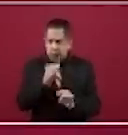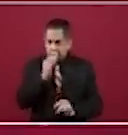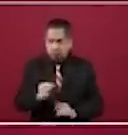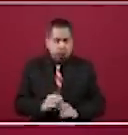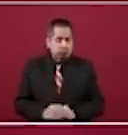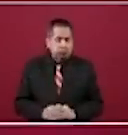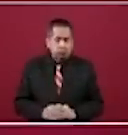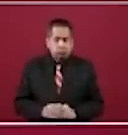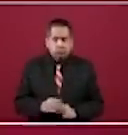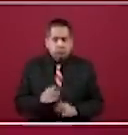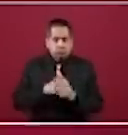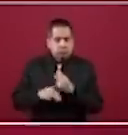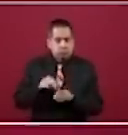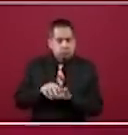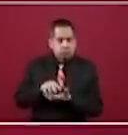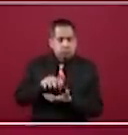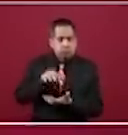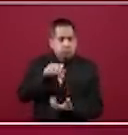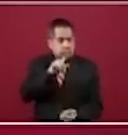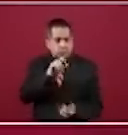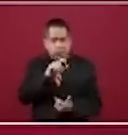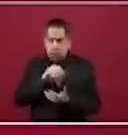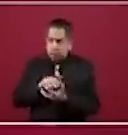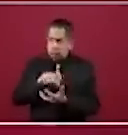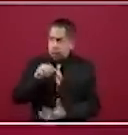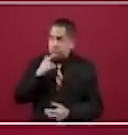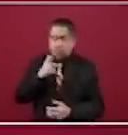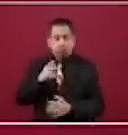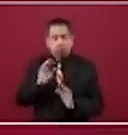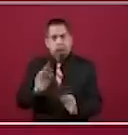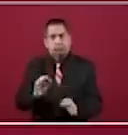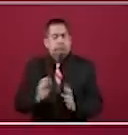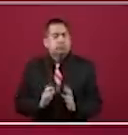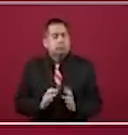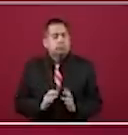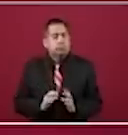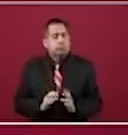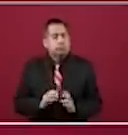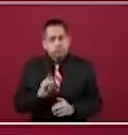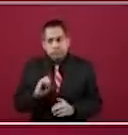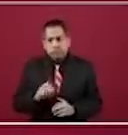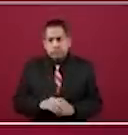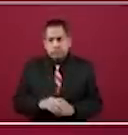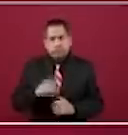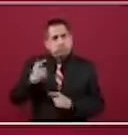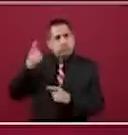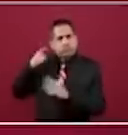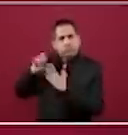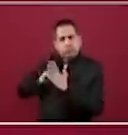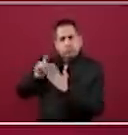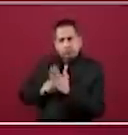Está creciendo la recaudación con relación a meses anteriores.